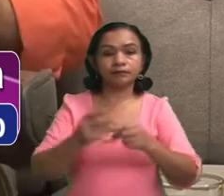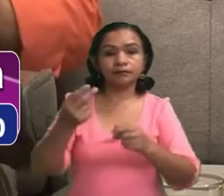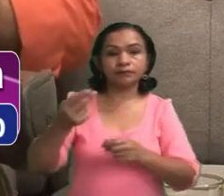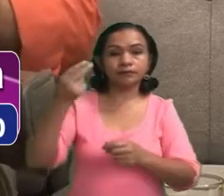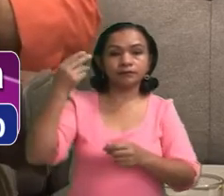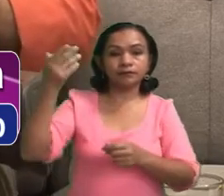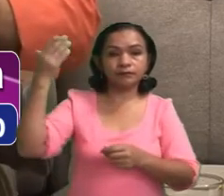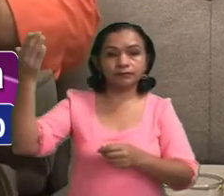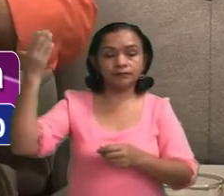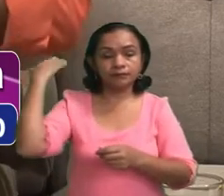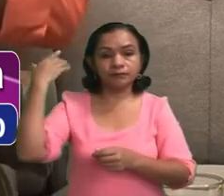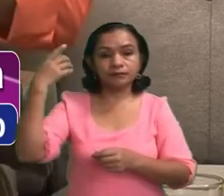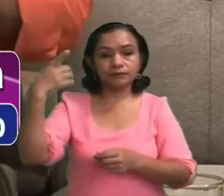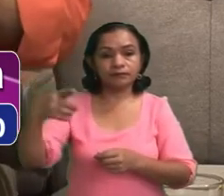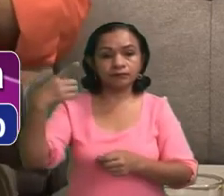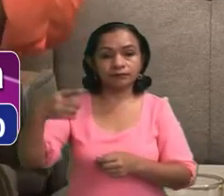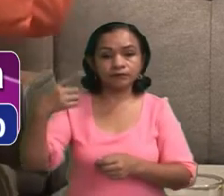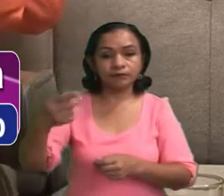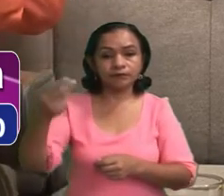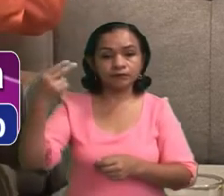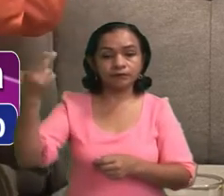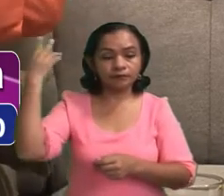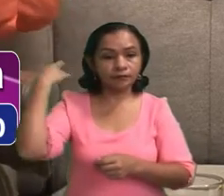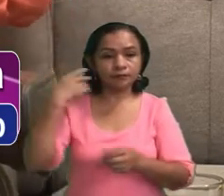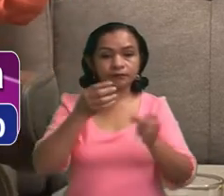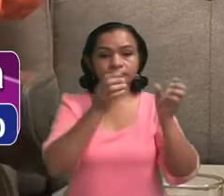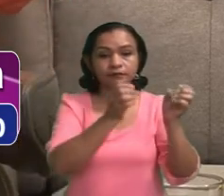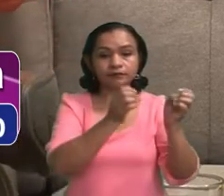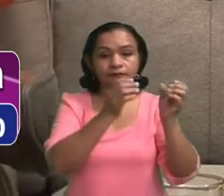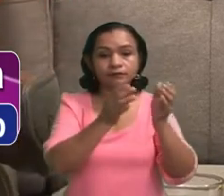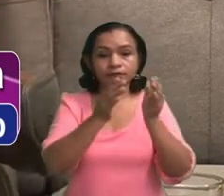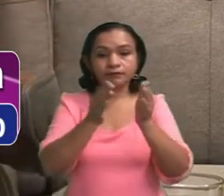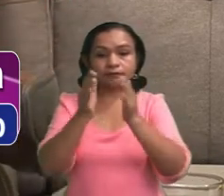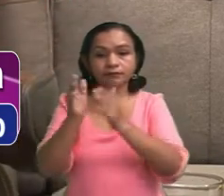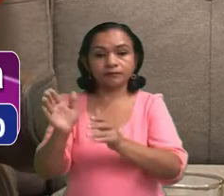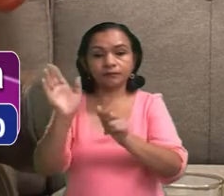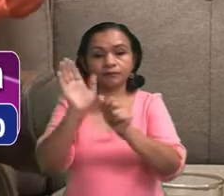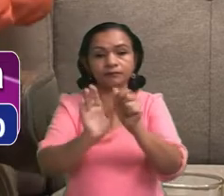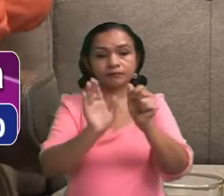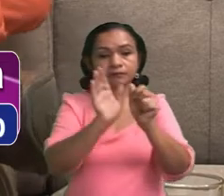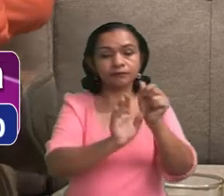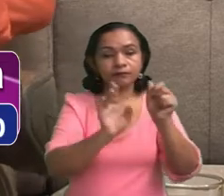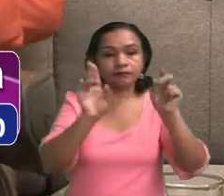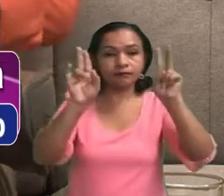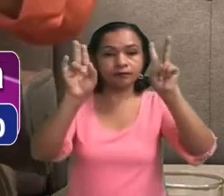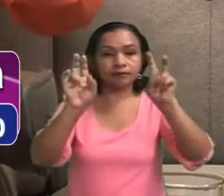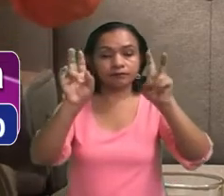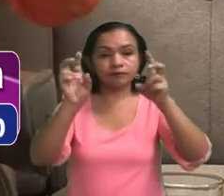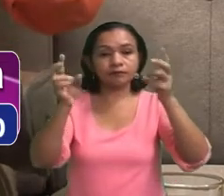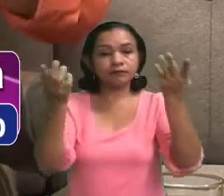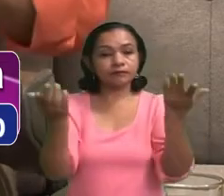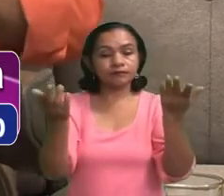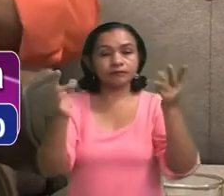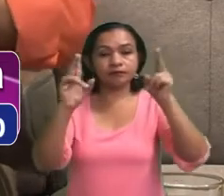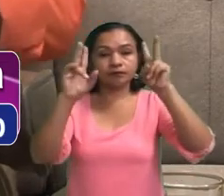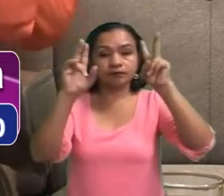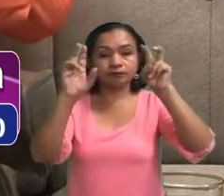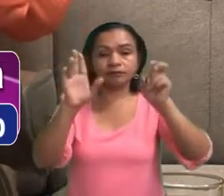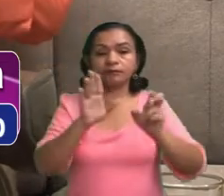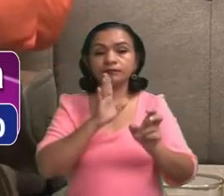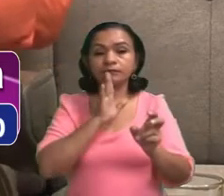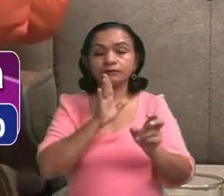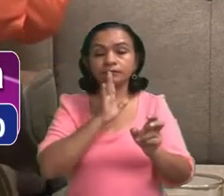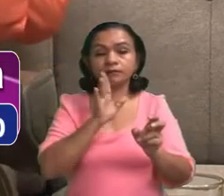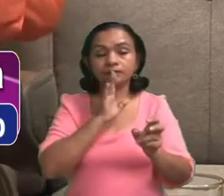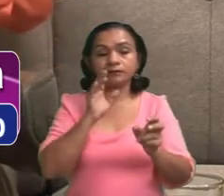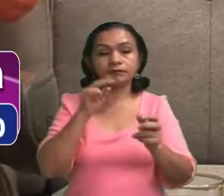históricas o con derecho histórico, las va ordenando en cada una de estas materias. O sea, los temas que se definieron